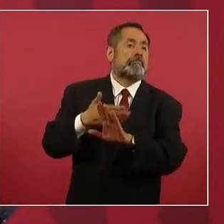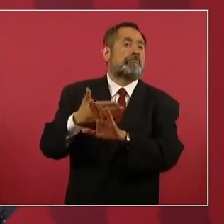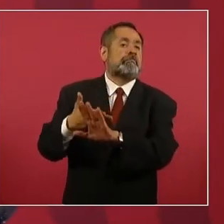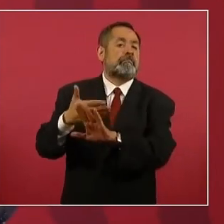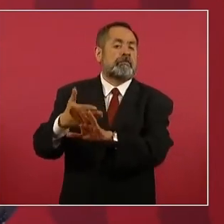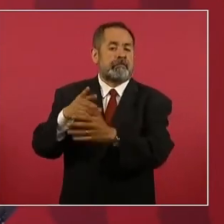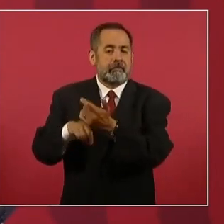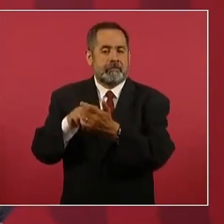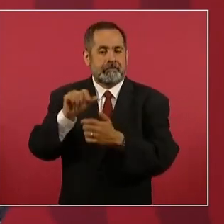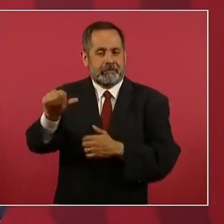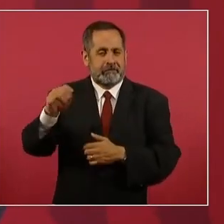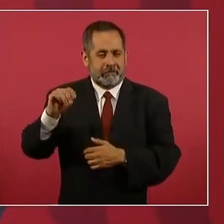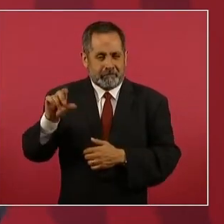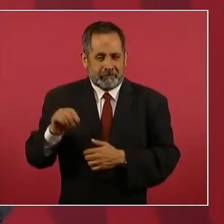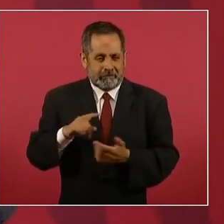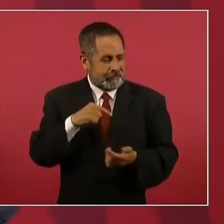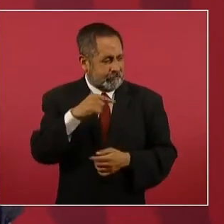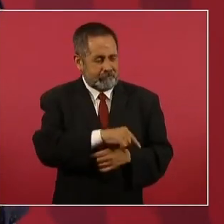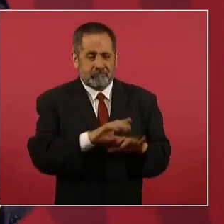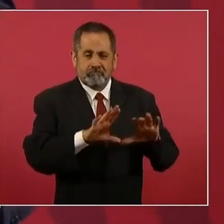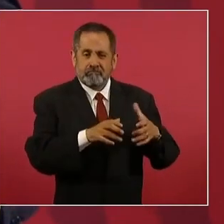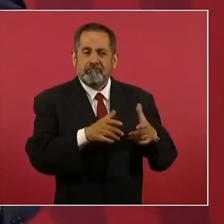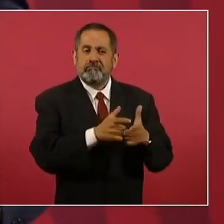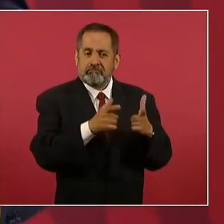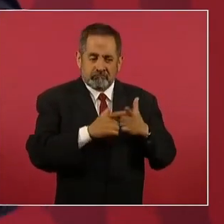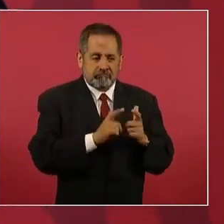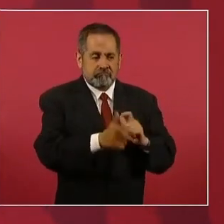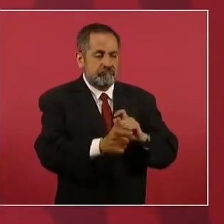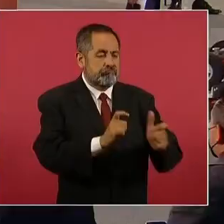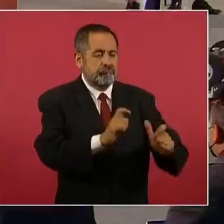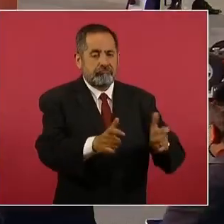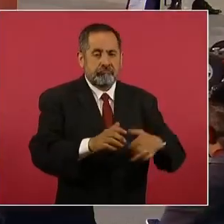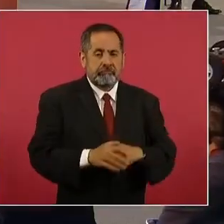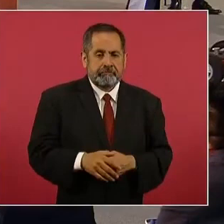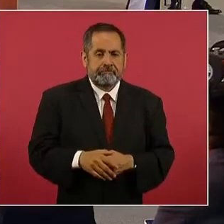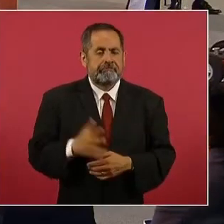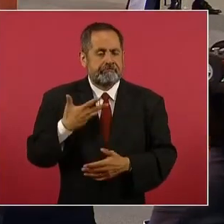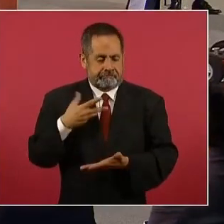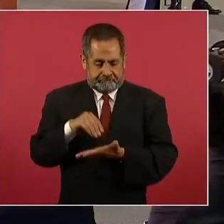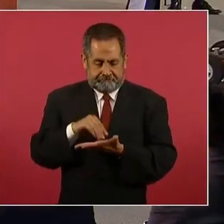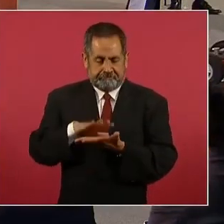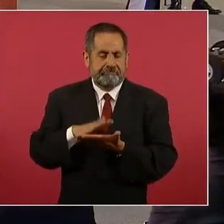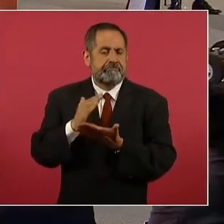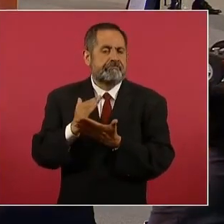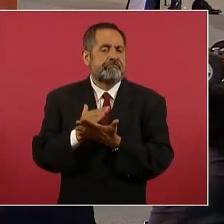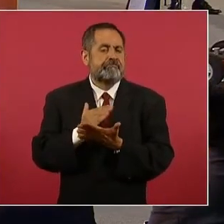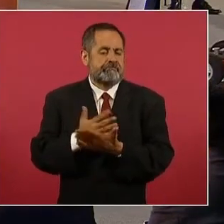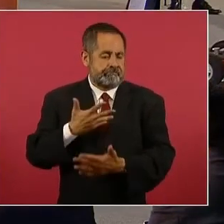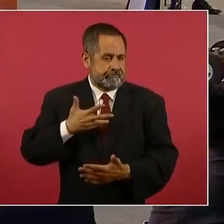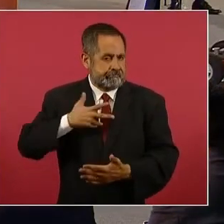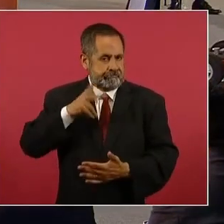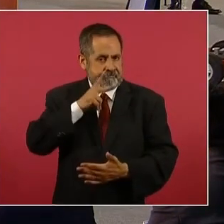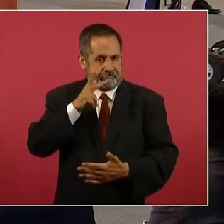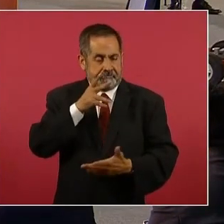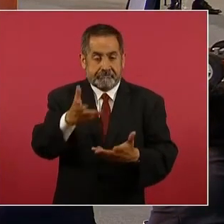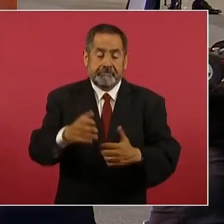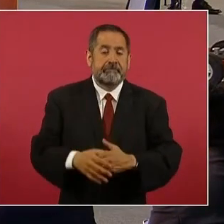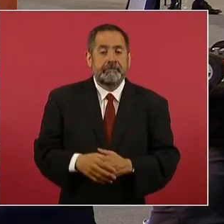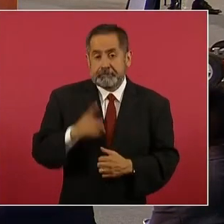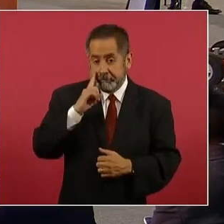corporaciones económicas, financieras, y todo eso está documentado. Miren eso.